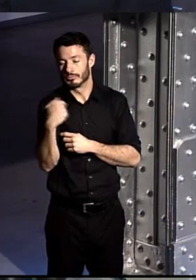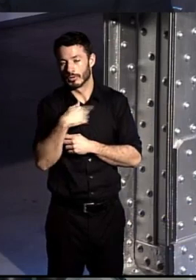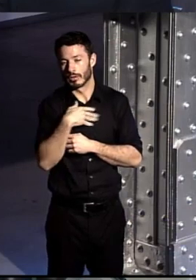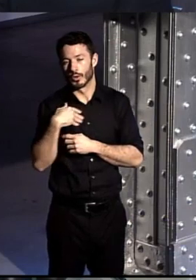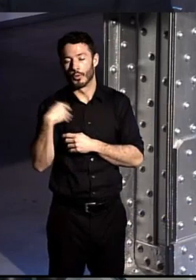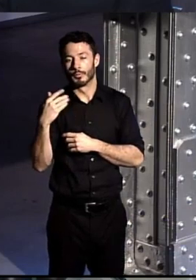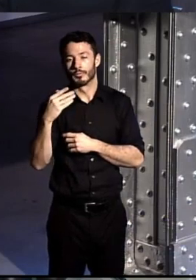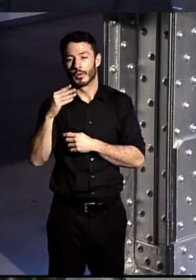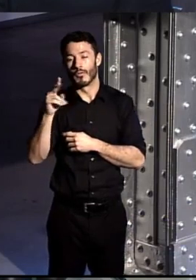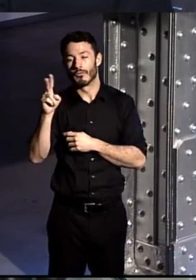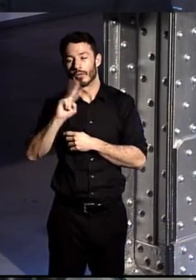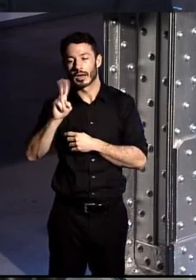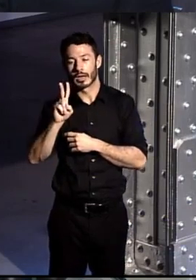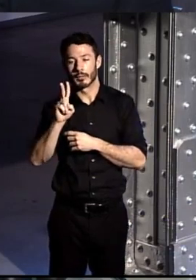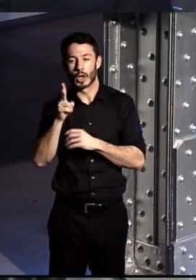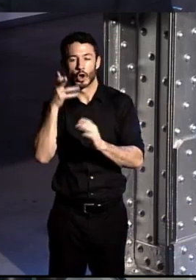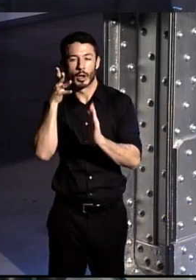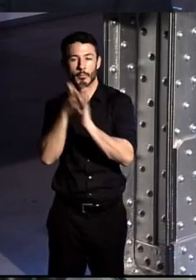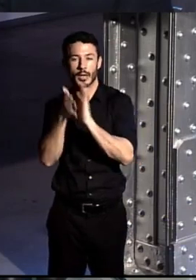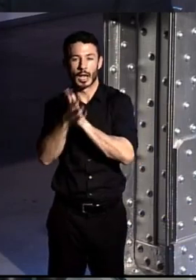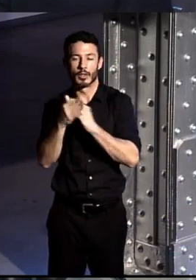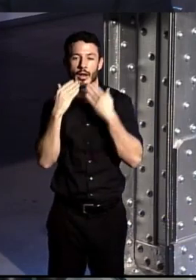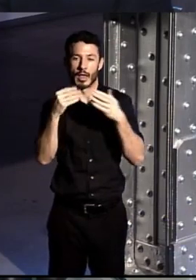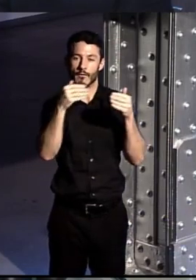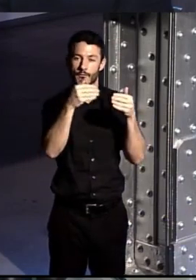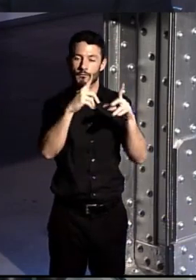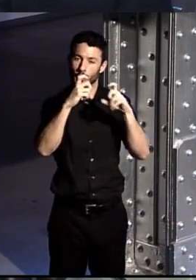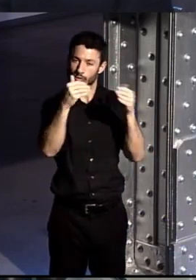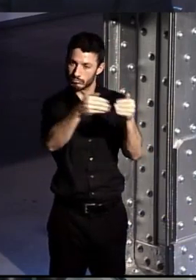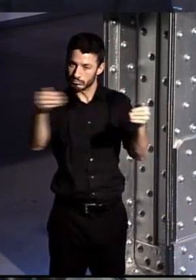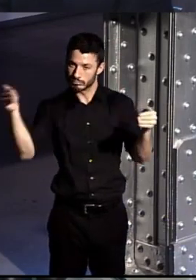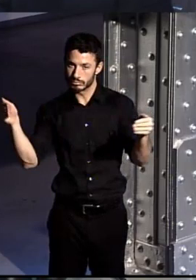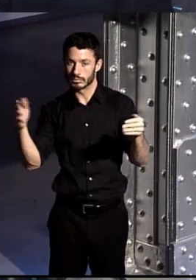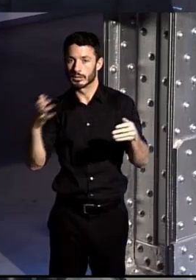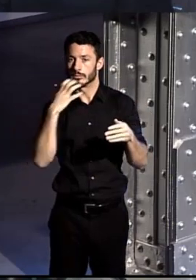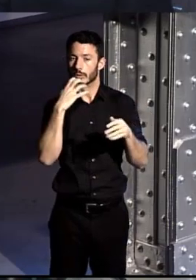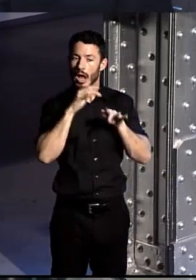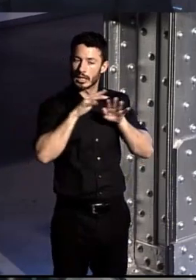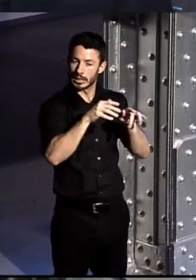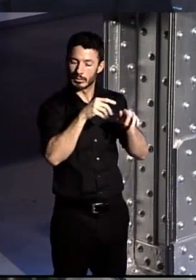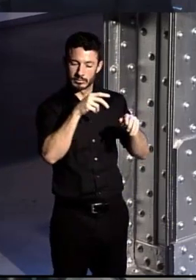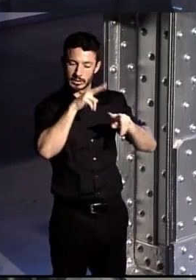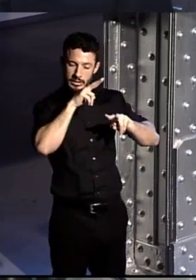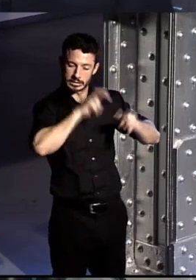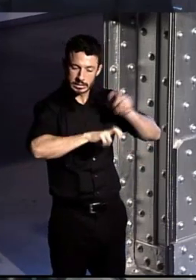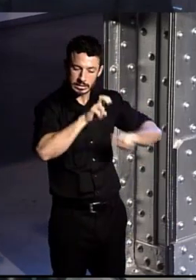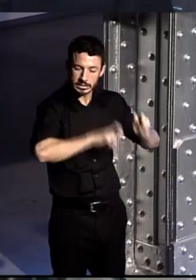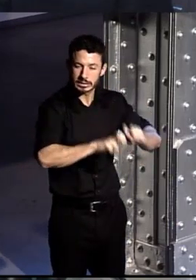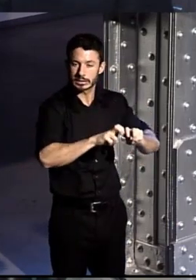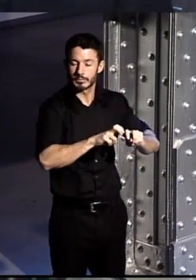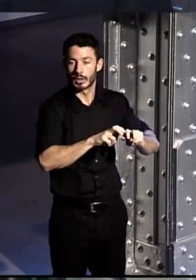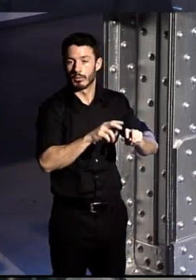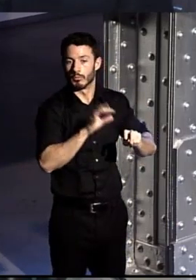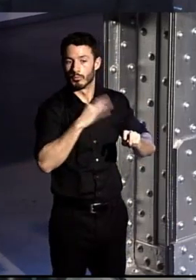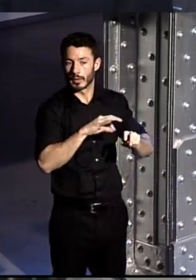fotografía. Encontrada, que podría ser fotografía encontrada, de archivo, que buceásemos en archivo, o realizada, que es un poco más